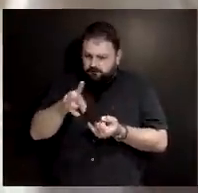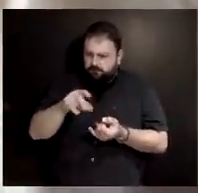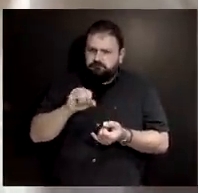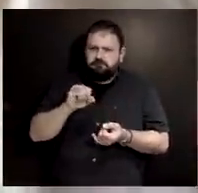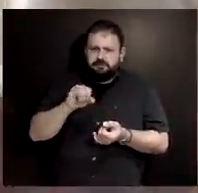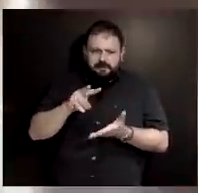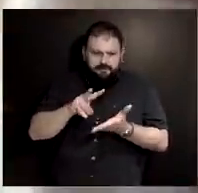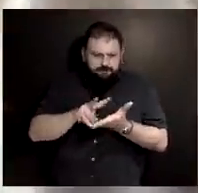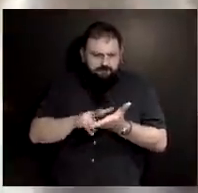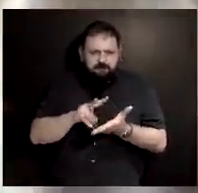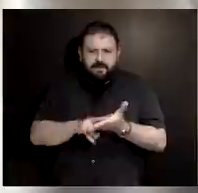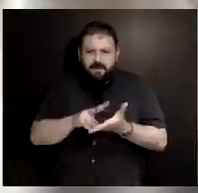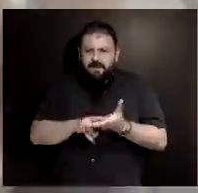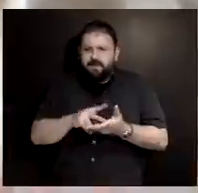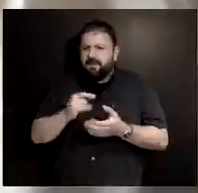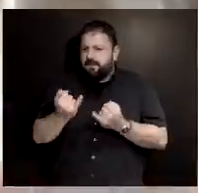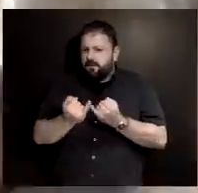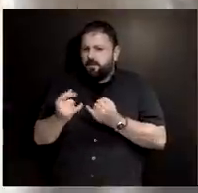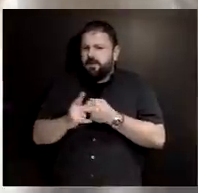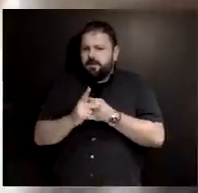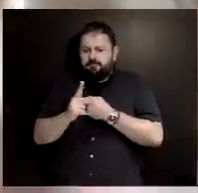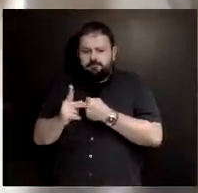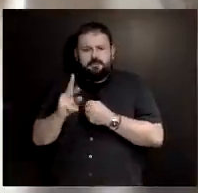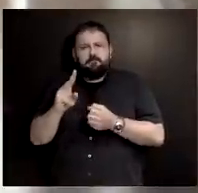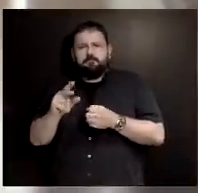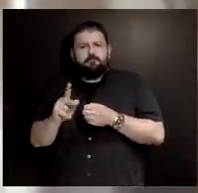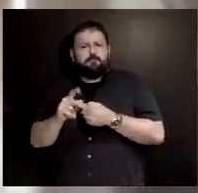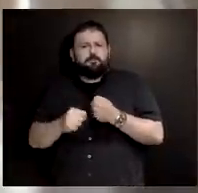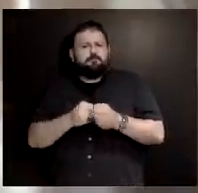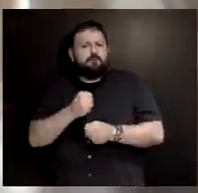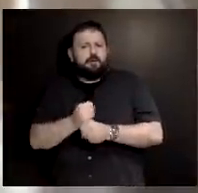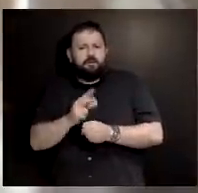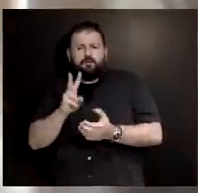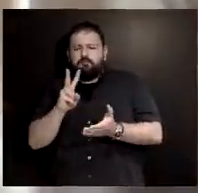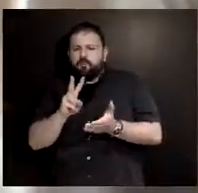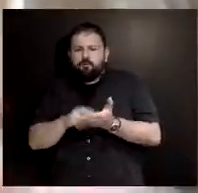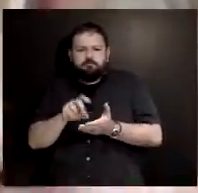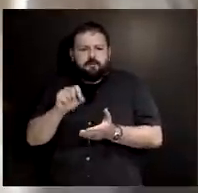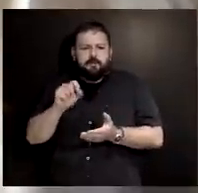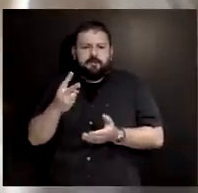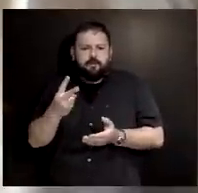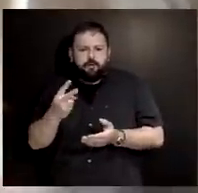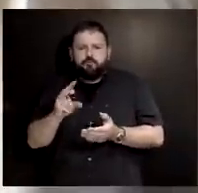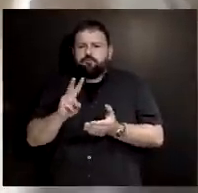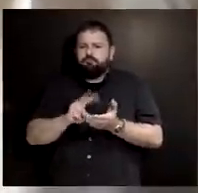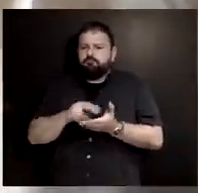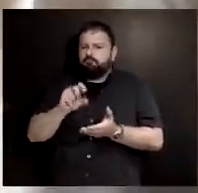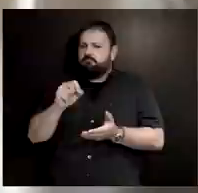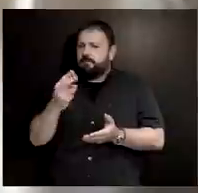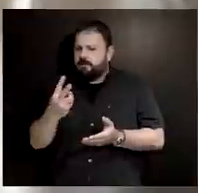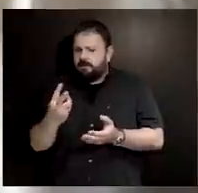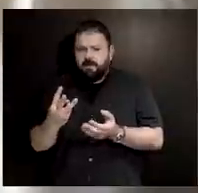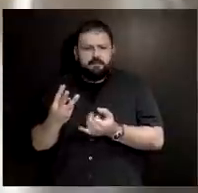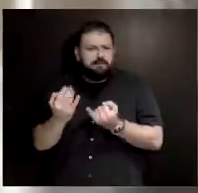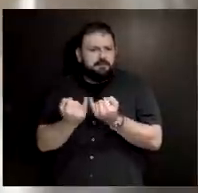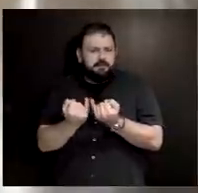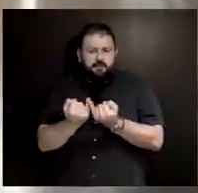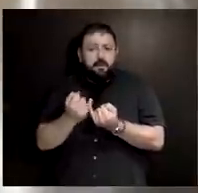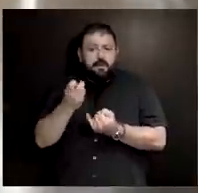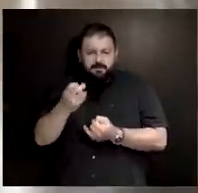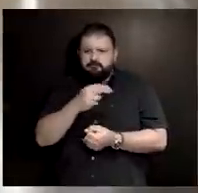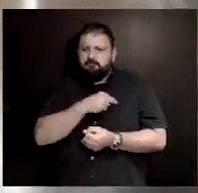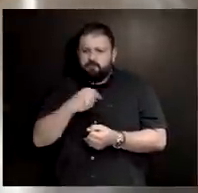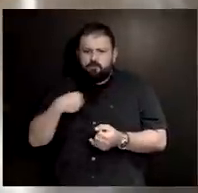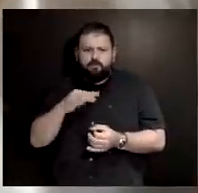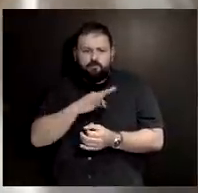pronto se pueda el próximo año, 2022-23, digamos, les repondremos ese tour, que yo sé que les emociona mucho visitar la